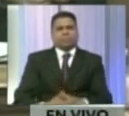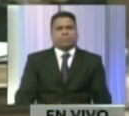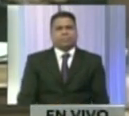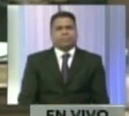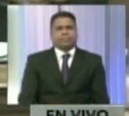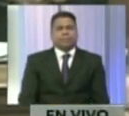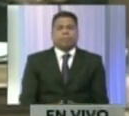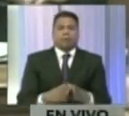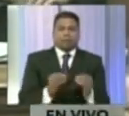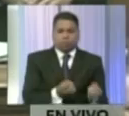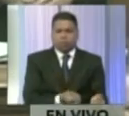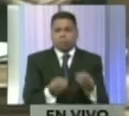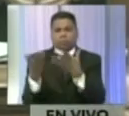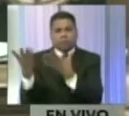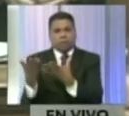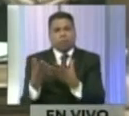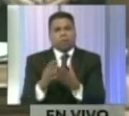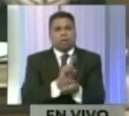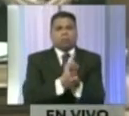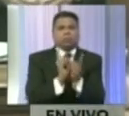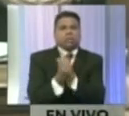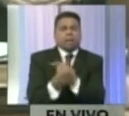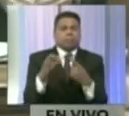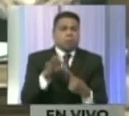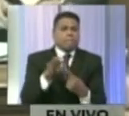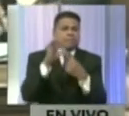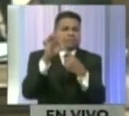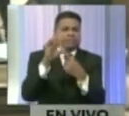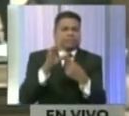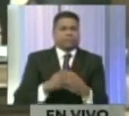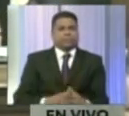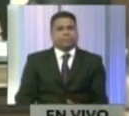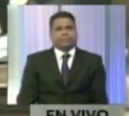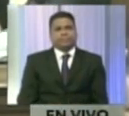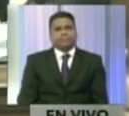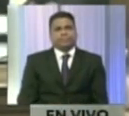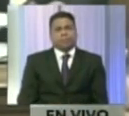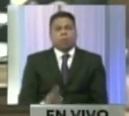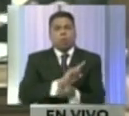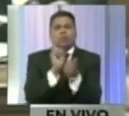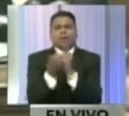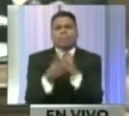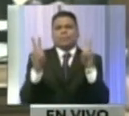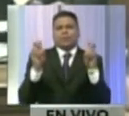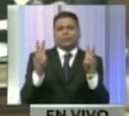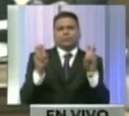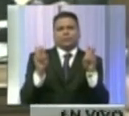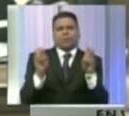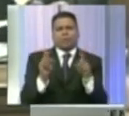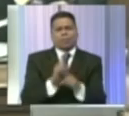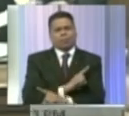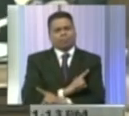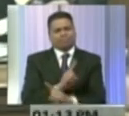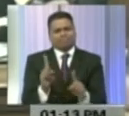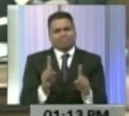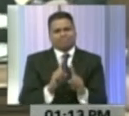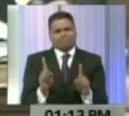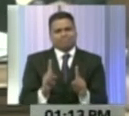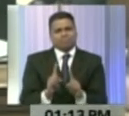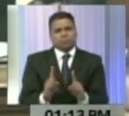Para los exportadores es un tipo de cambio específico, es el cambio nuevo y no el